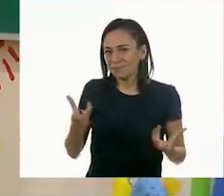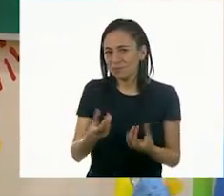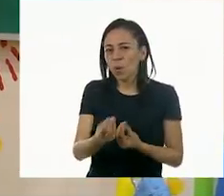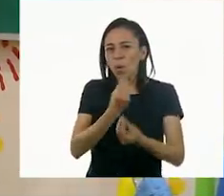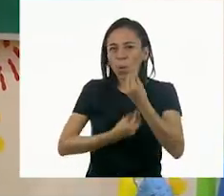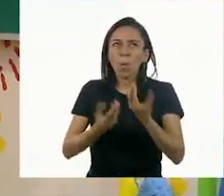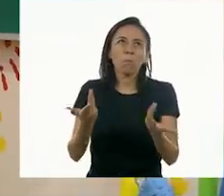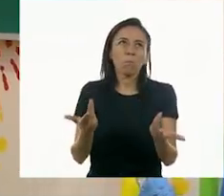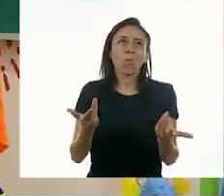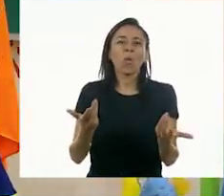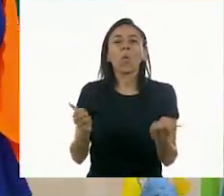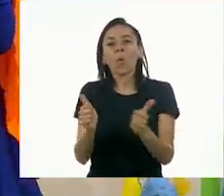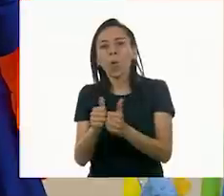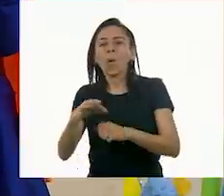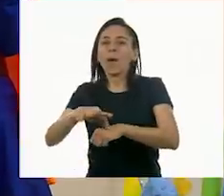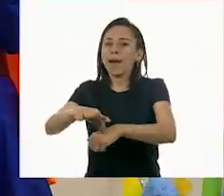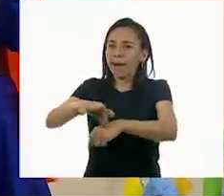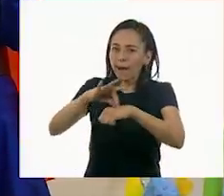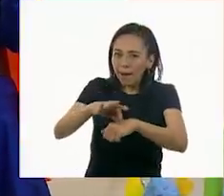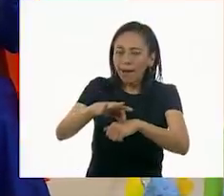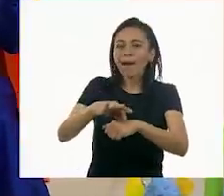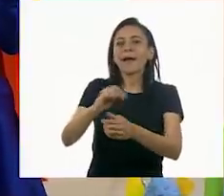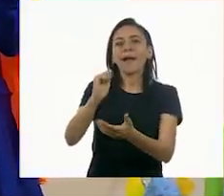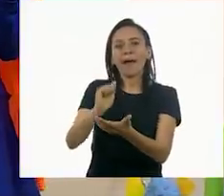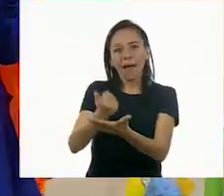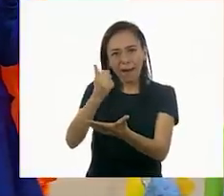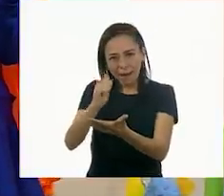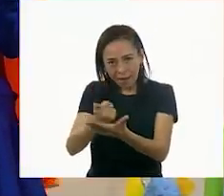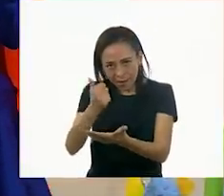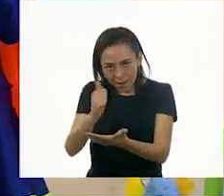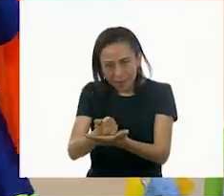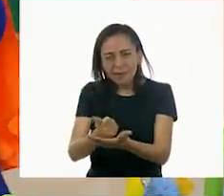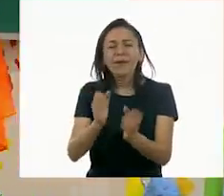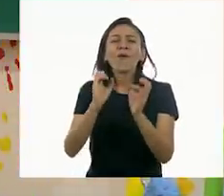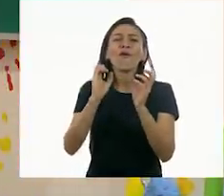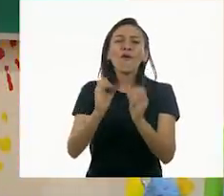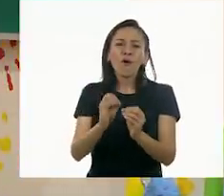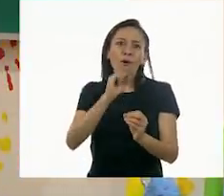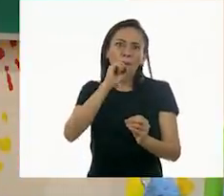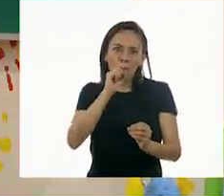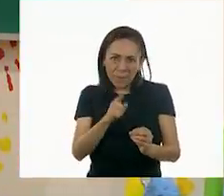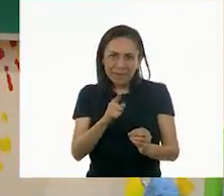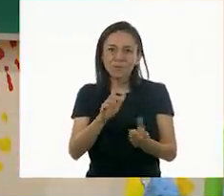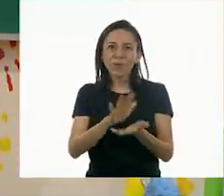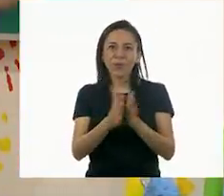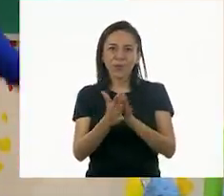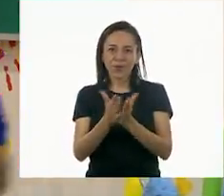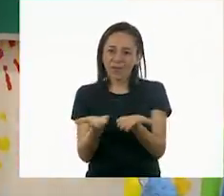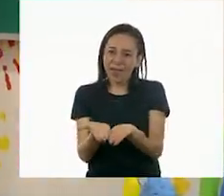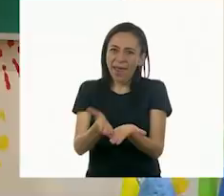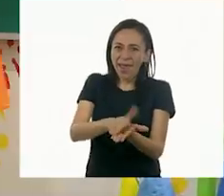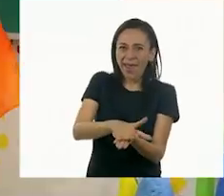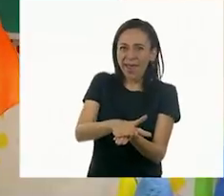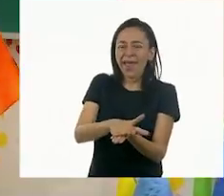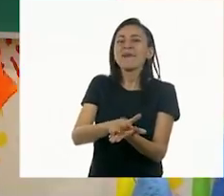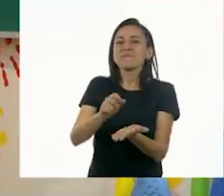con carne, con arroz o con unas enfrijoladas, maestra Alma Livia. Así es.